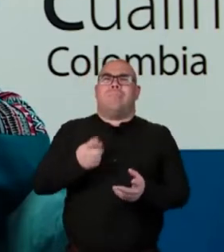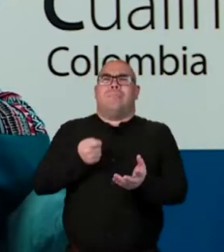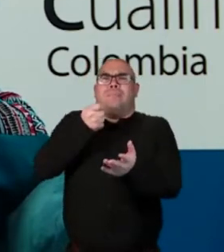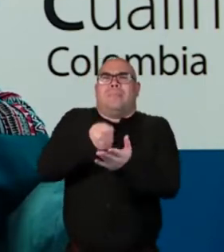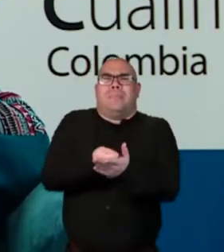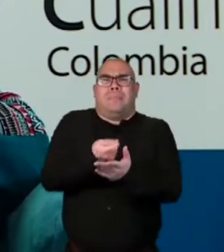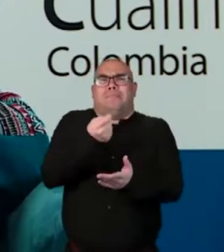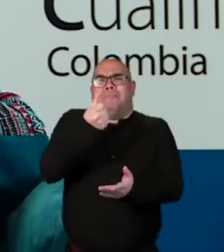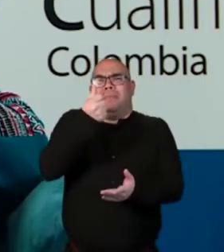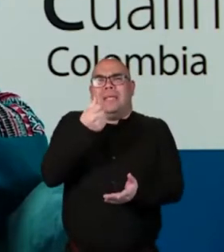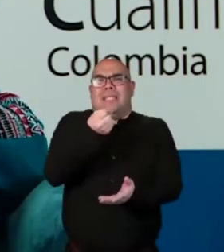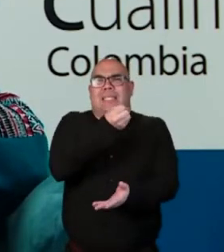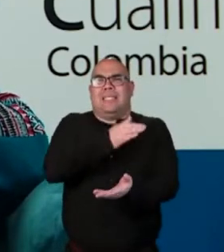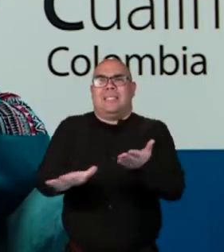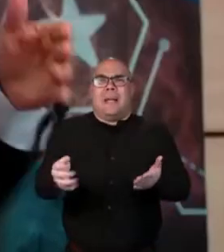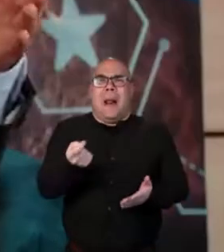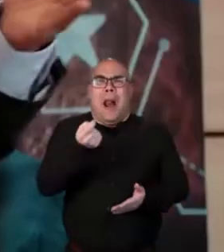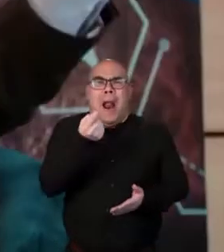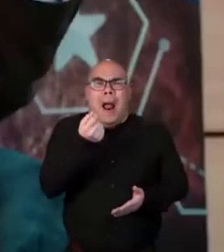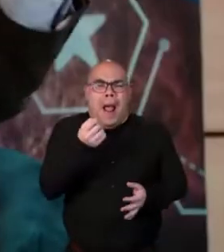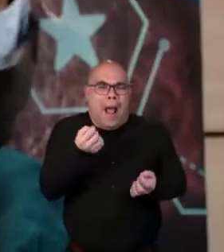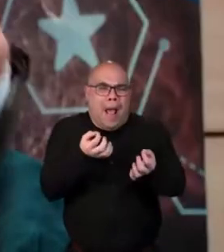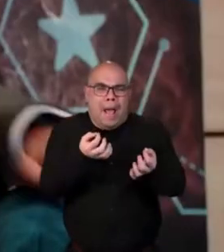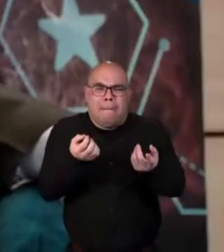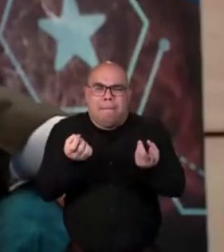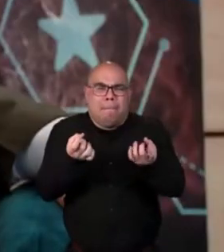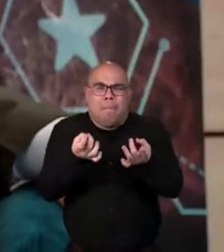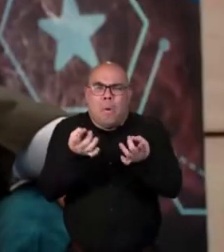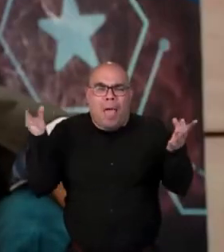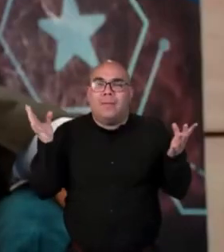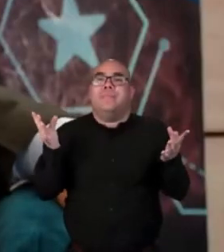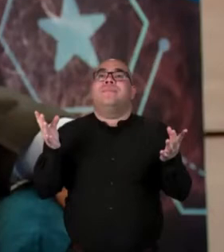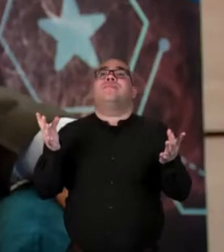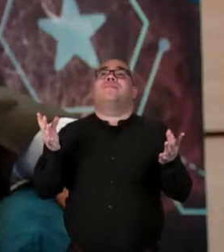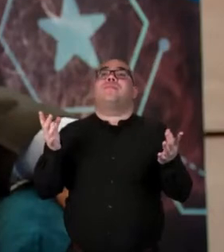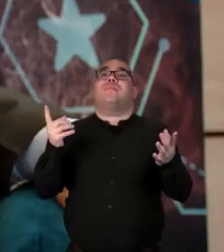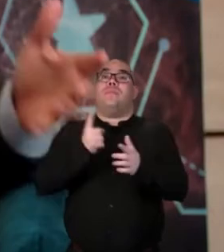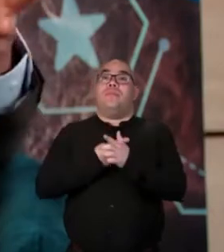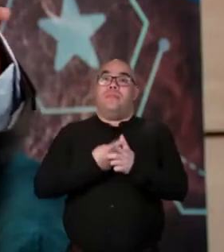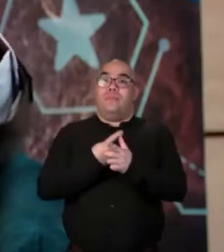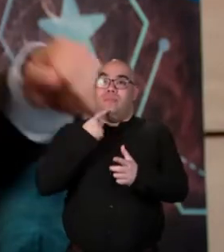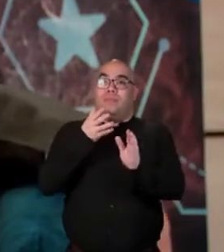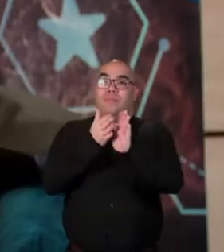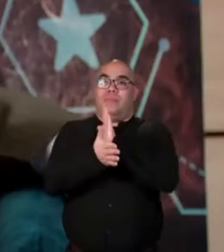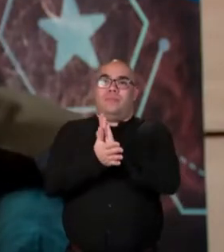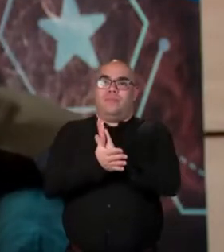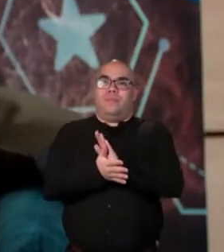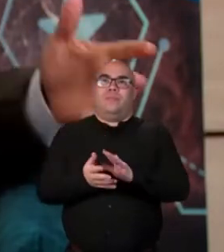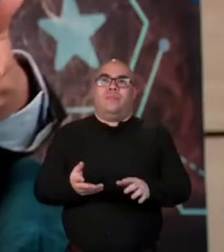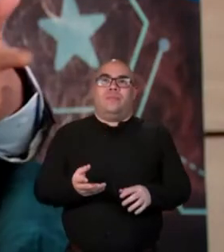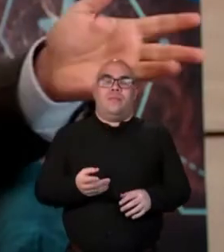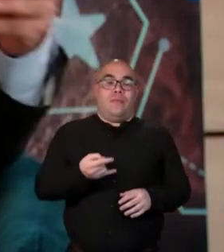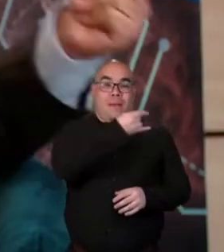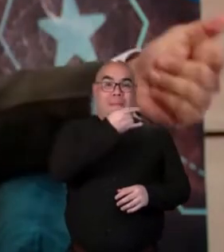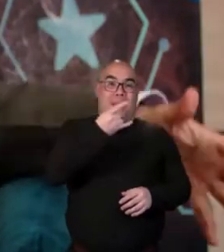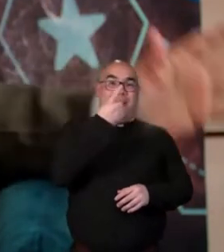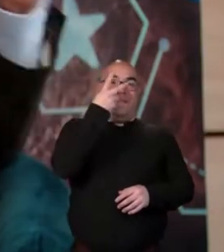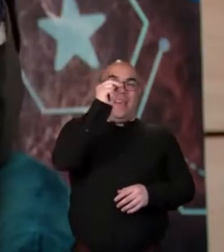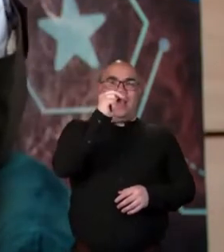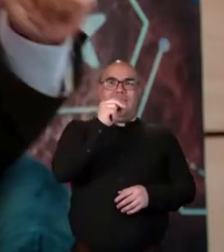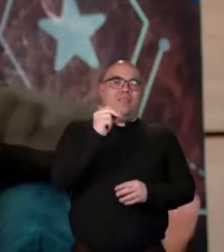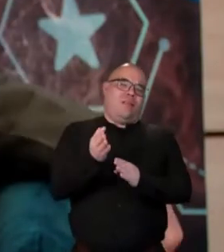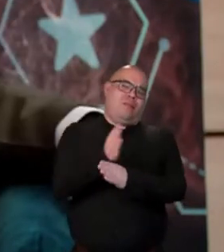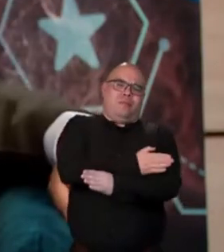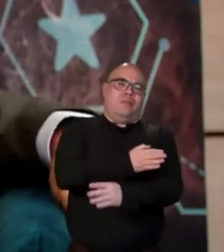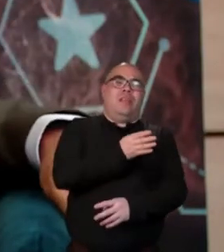muy muy pequeño entonces como decía el doctor josé leonardo pasamos el 20 de marzo los casos para el 16 de